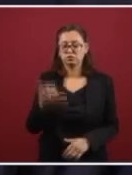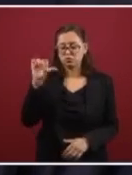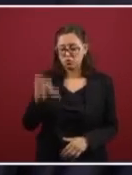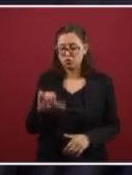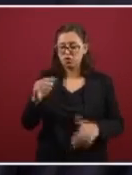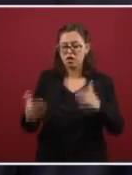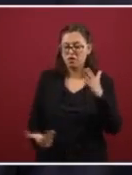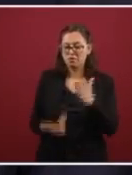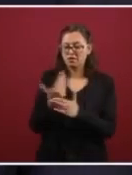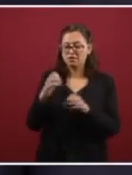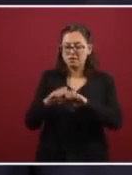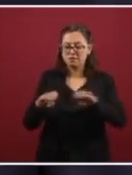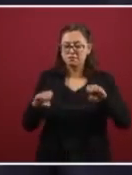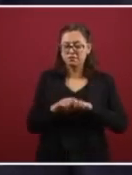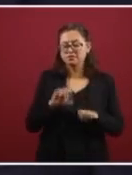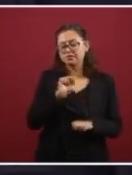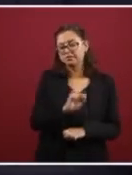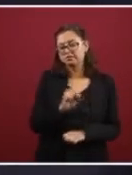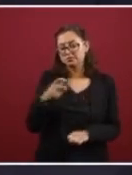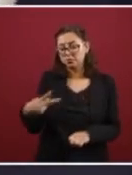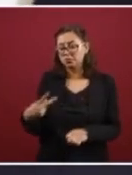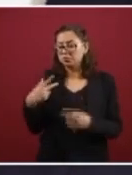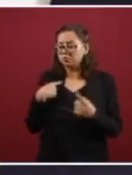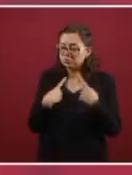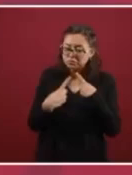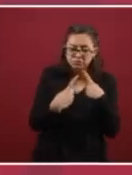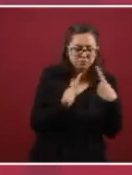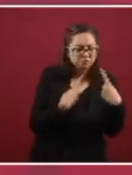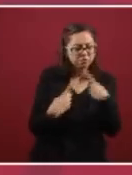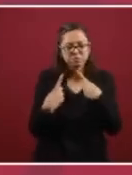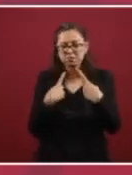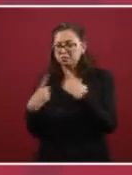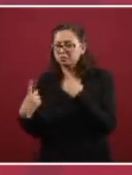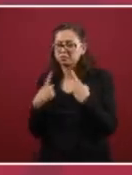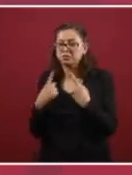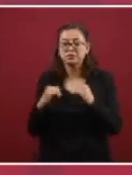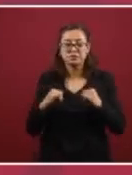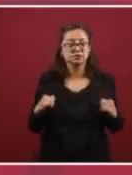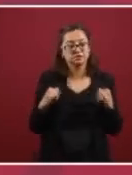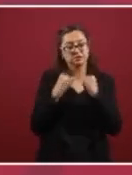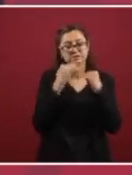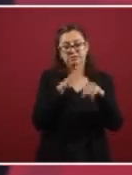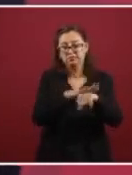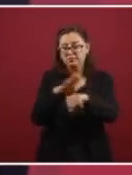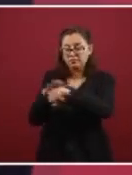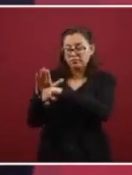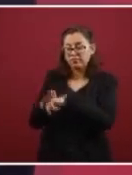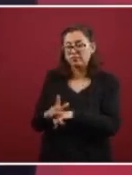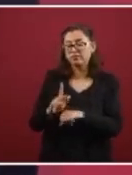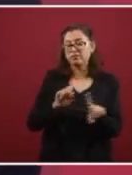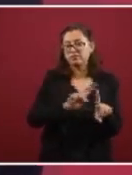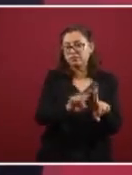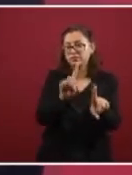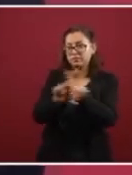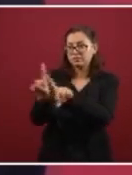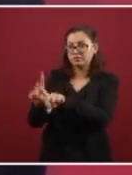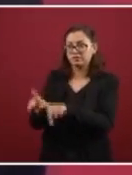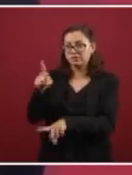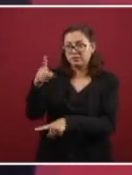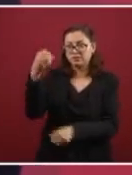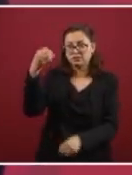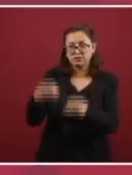pidiendo, con todo respeto, a las instancias judiciales